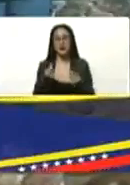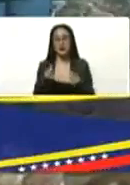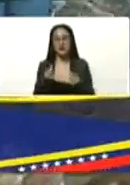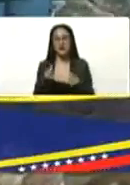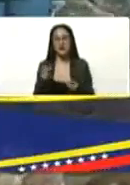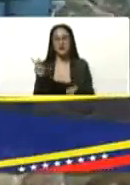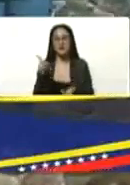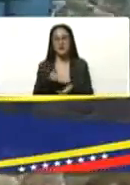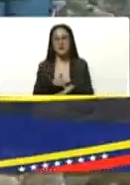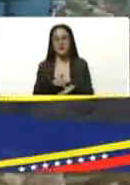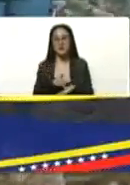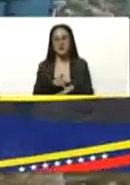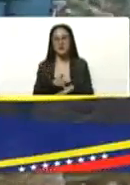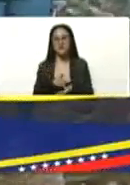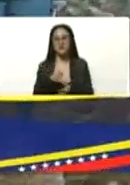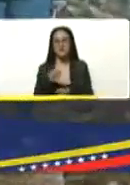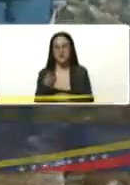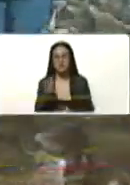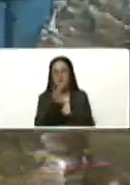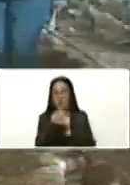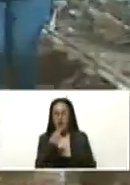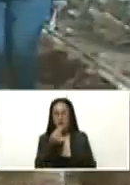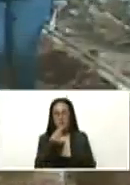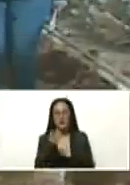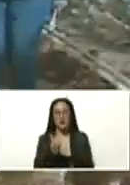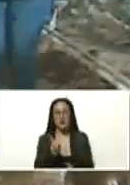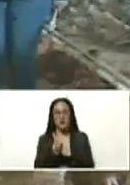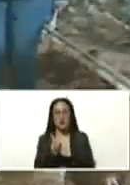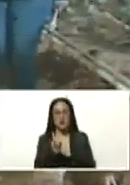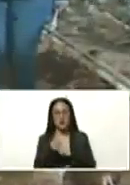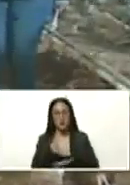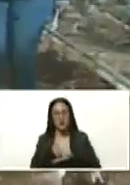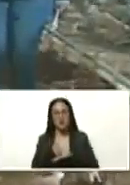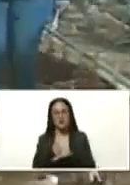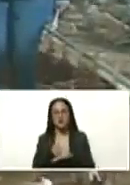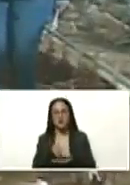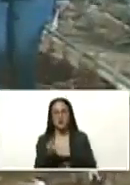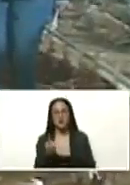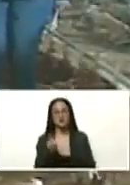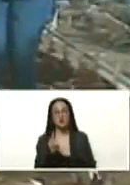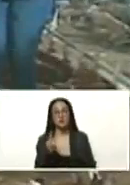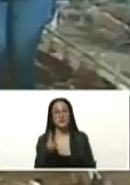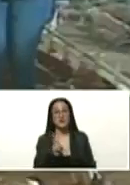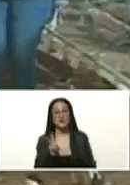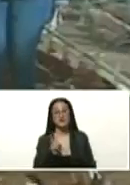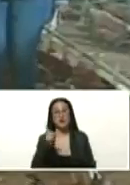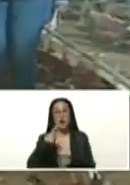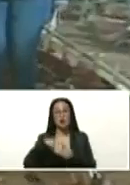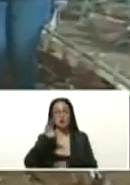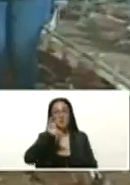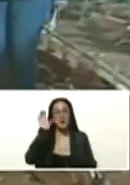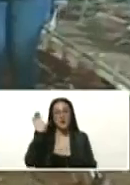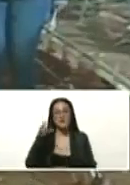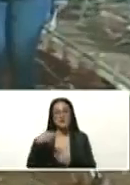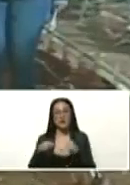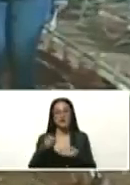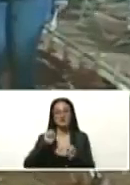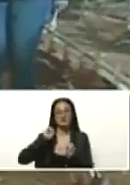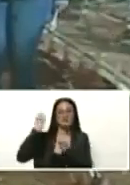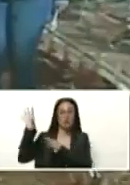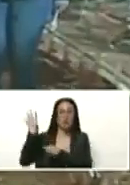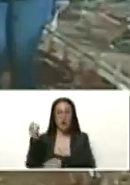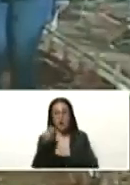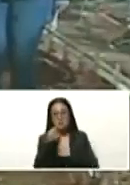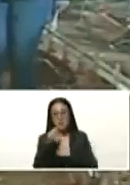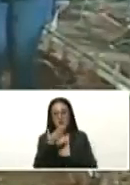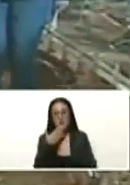venga a dominarnos por la falta de alimentos. Todo lo contrario, que podamos ayudar no solo a Venezuela, sino a otros países produciendo los alimentos, porque tenemos